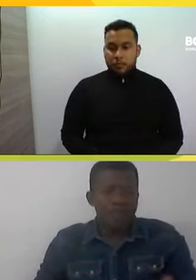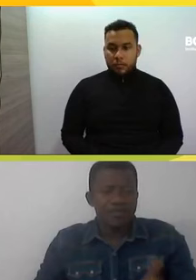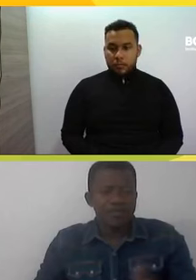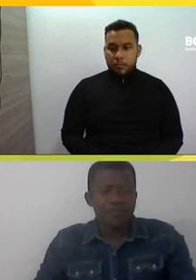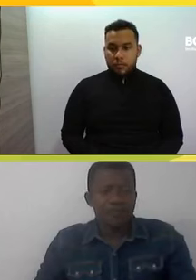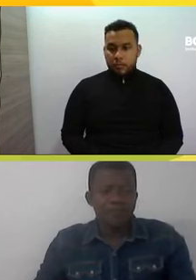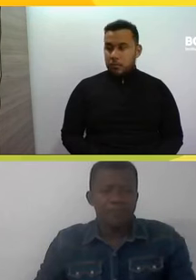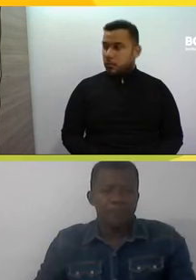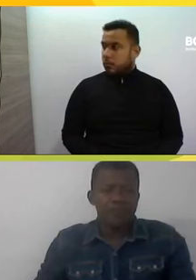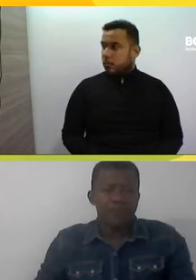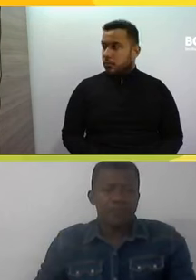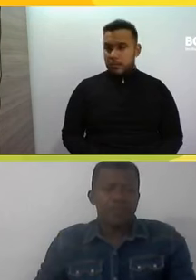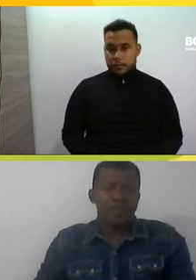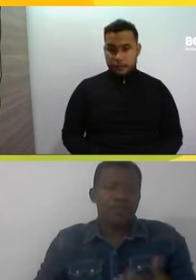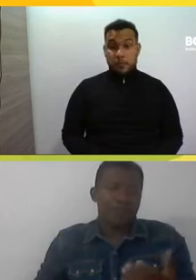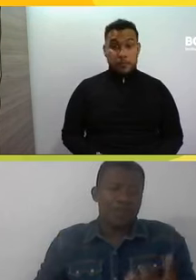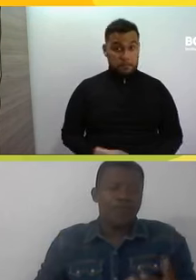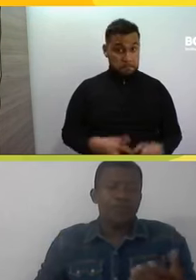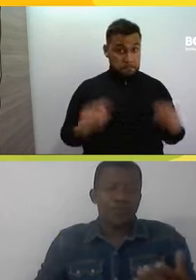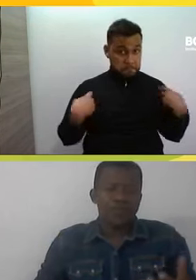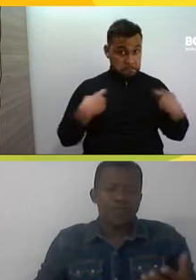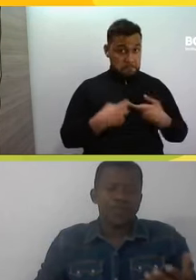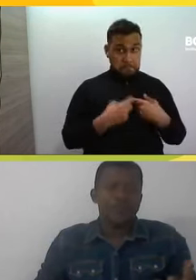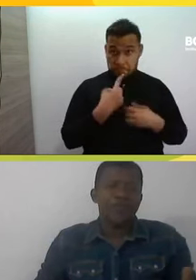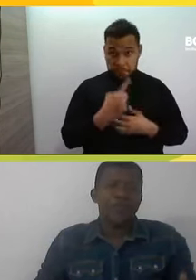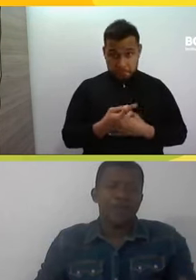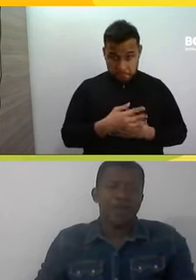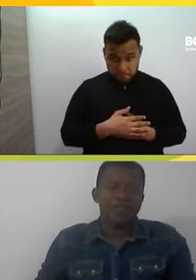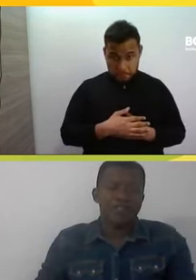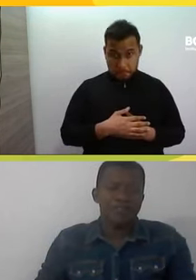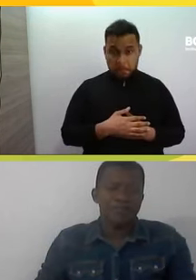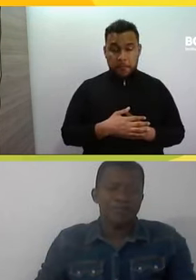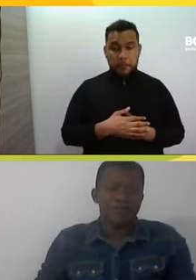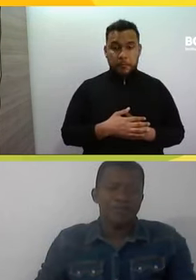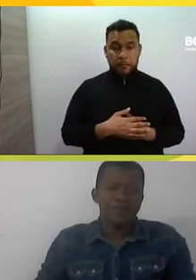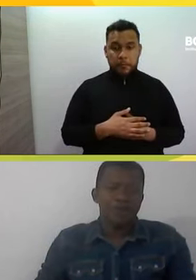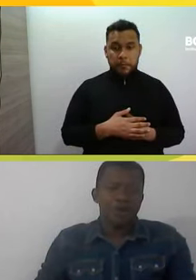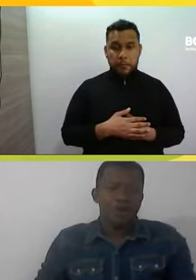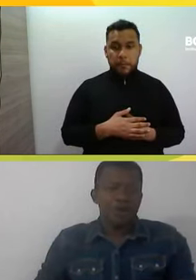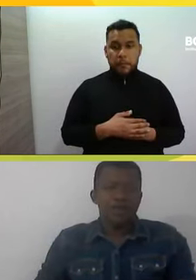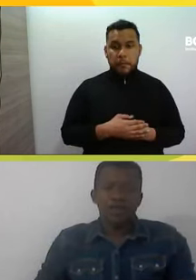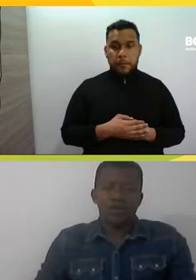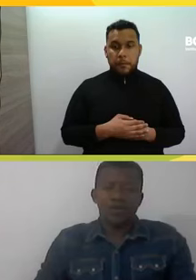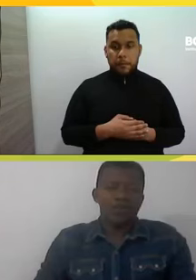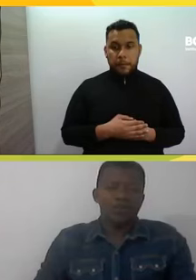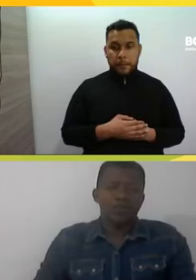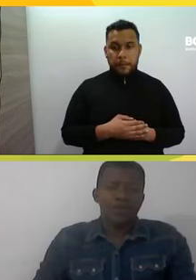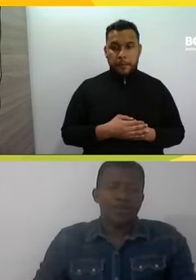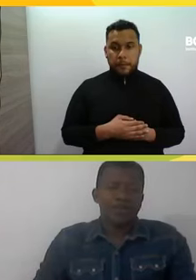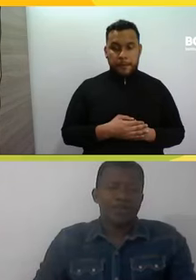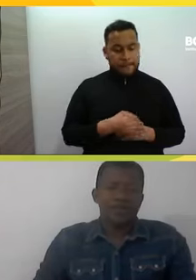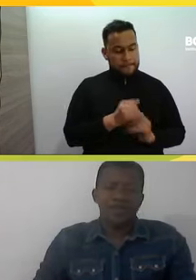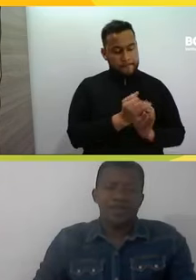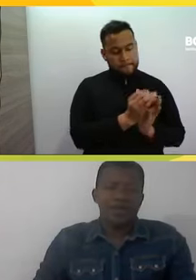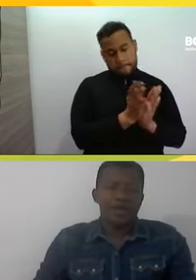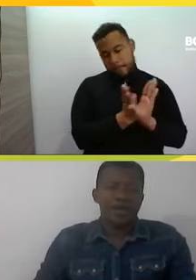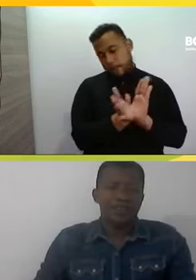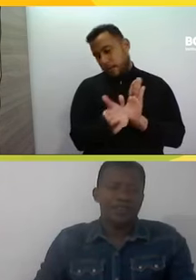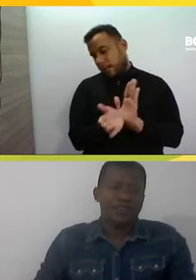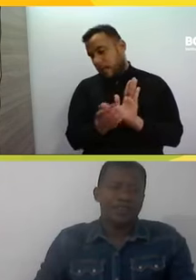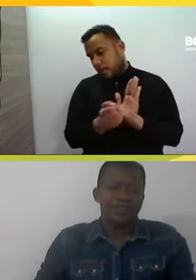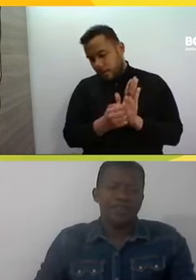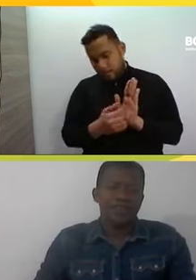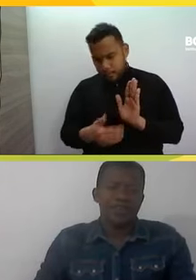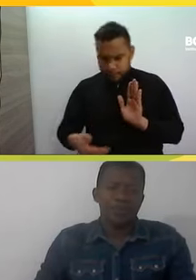impuesta dice, crecieron nuestras sombras, o las generosas puertas de